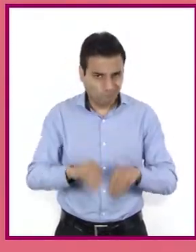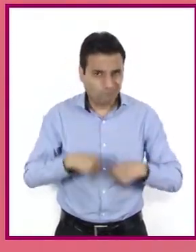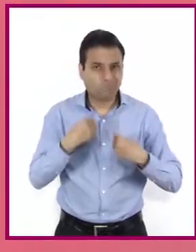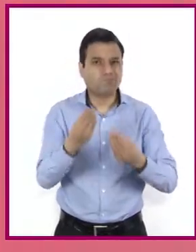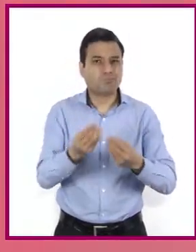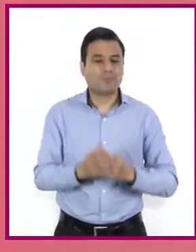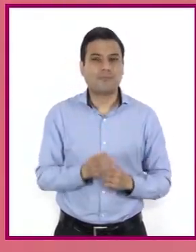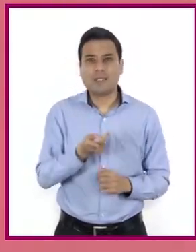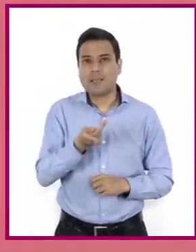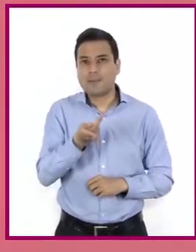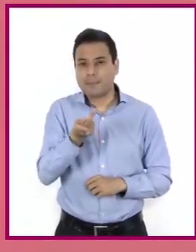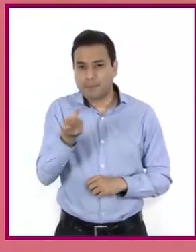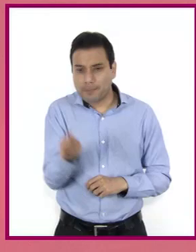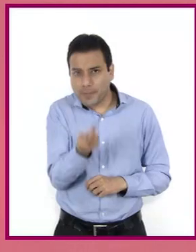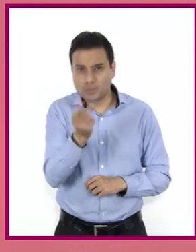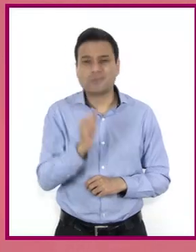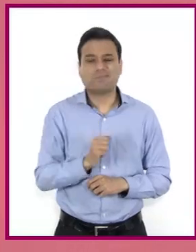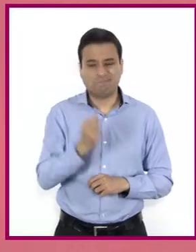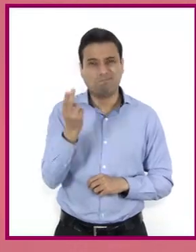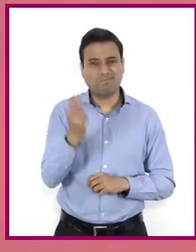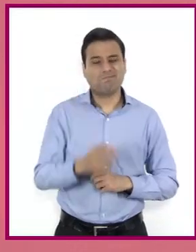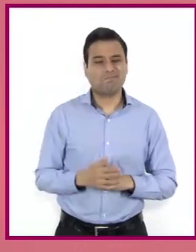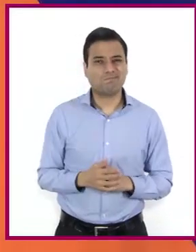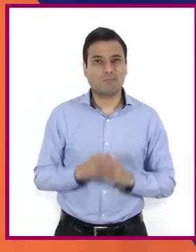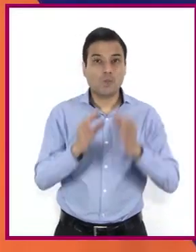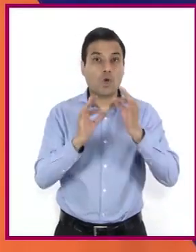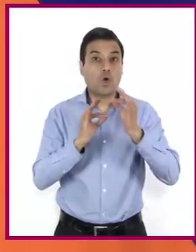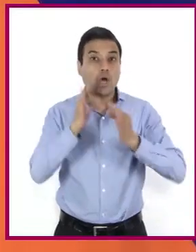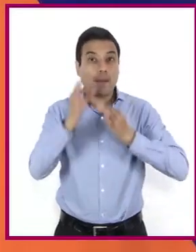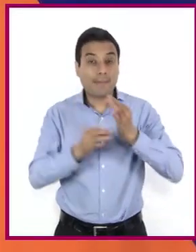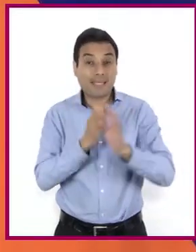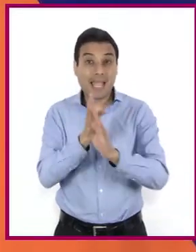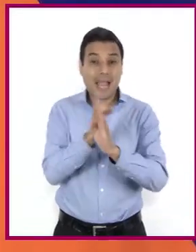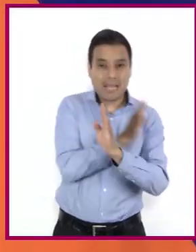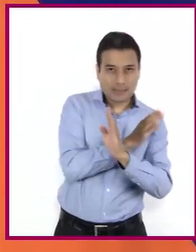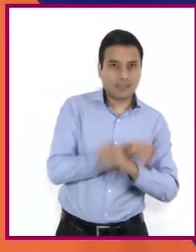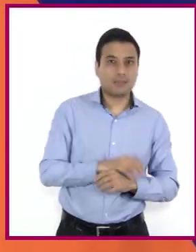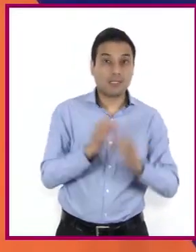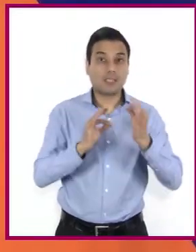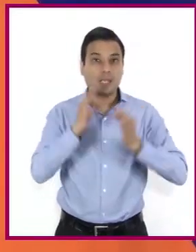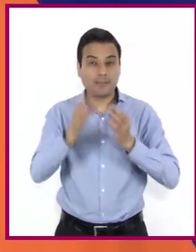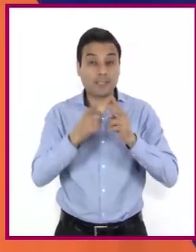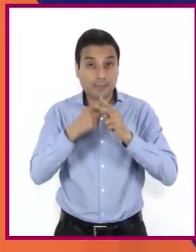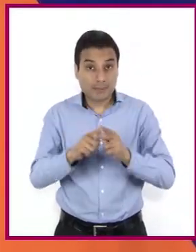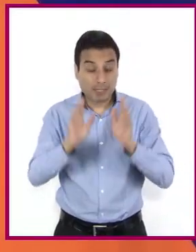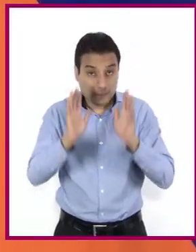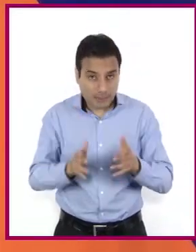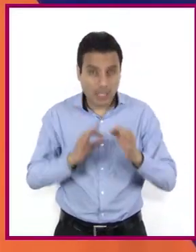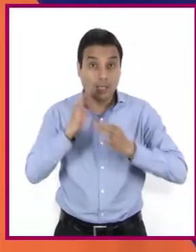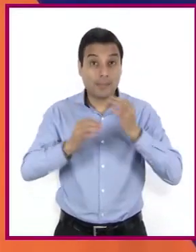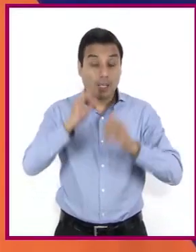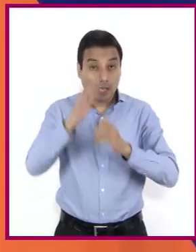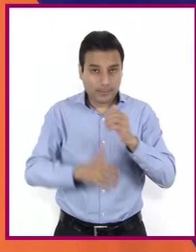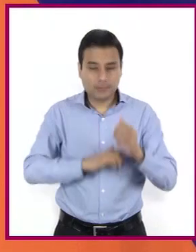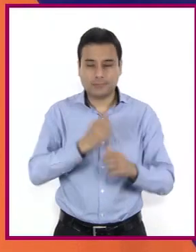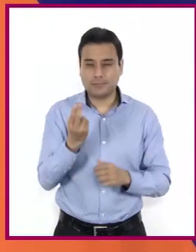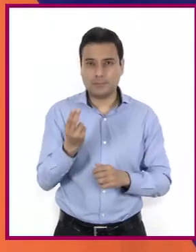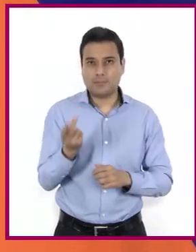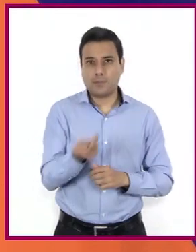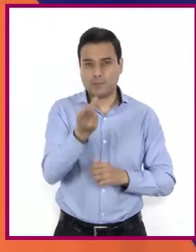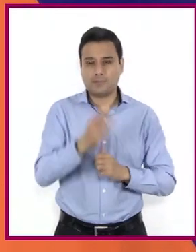antes, durante o al final de la campaña. Muy bien, ahora pensemos en cómo haríamos la